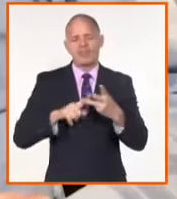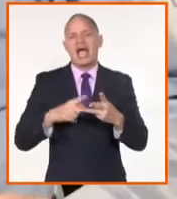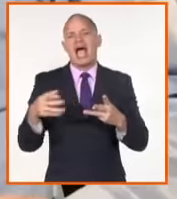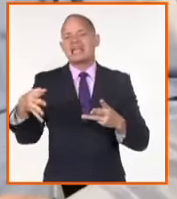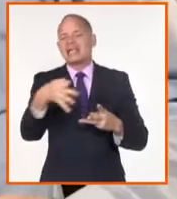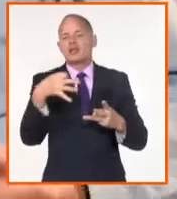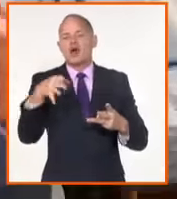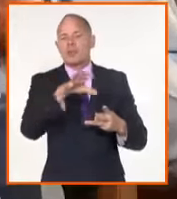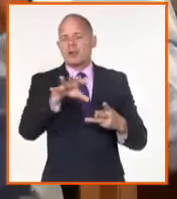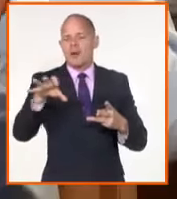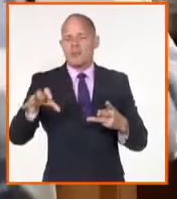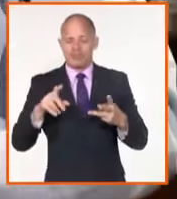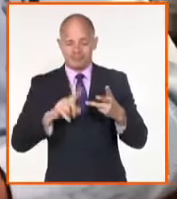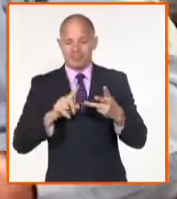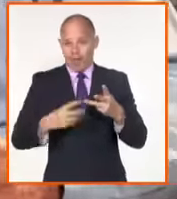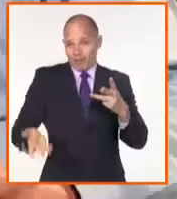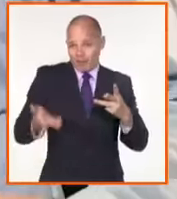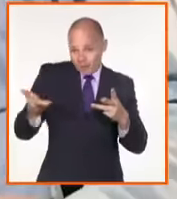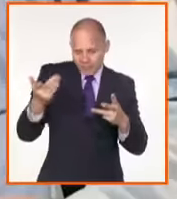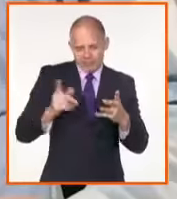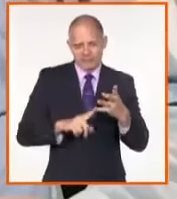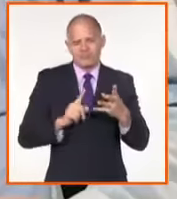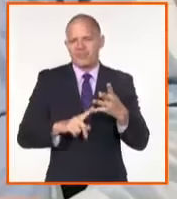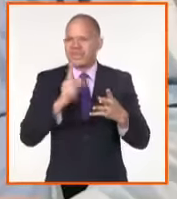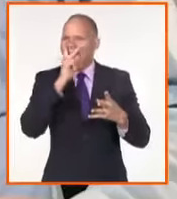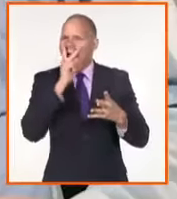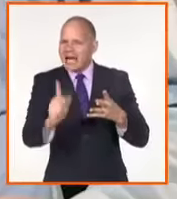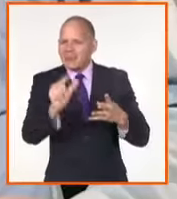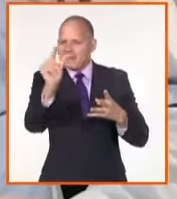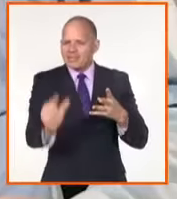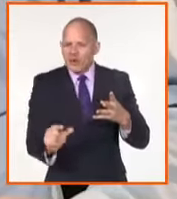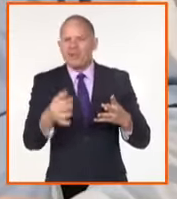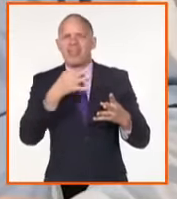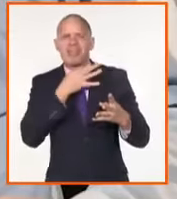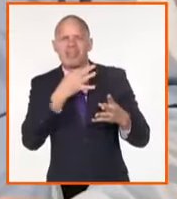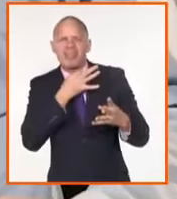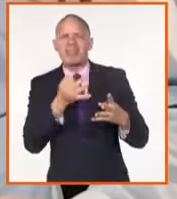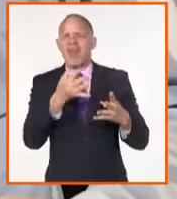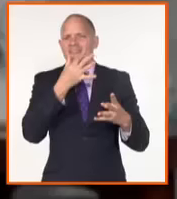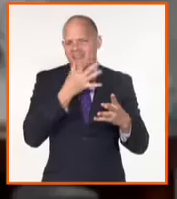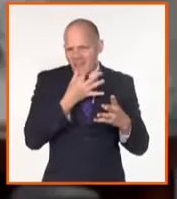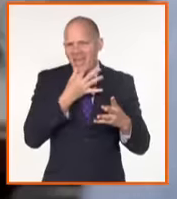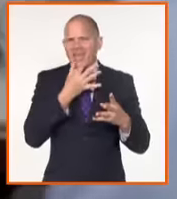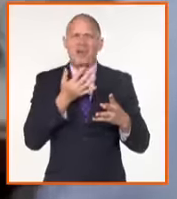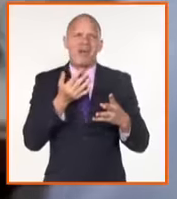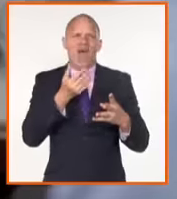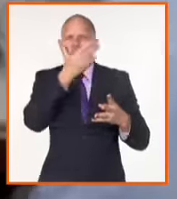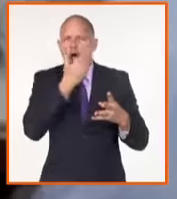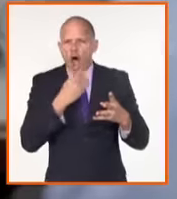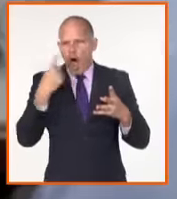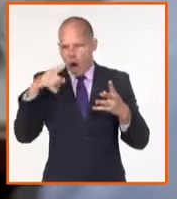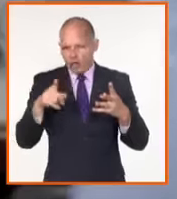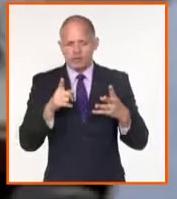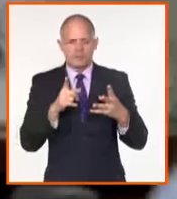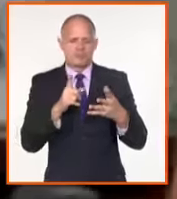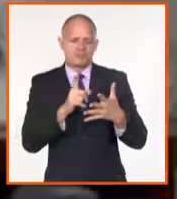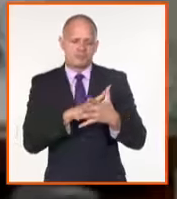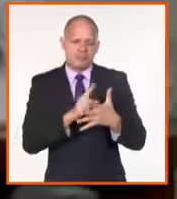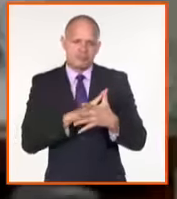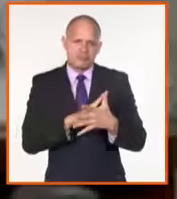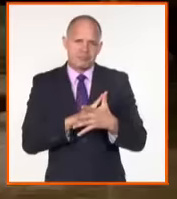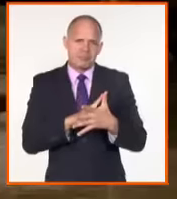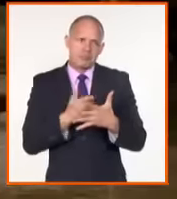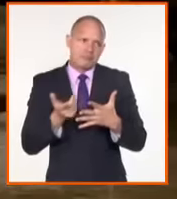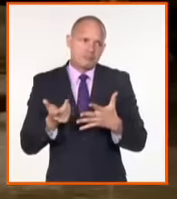la gestión de la innovación, la atención a las personas con más problemáticas o que tengan